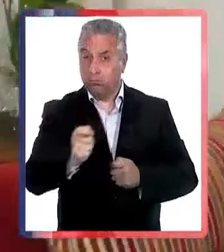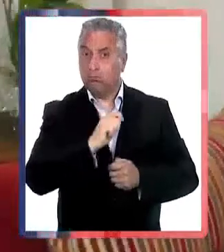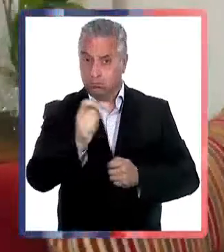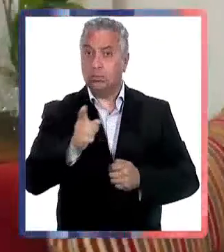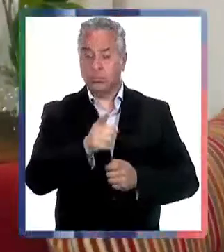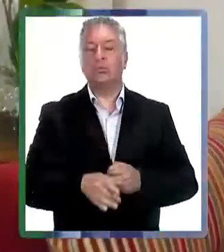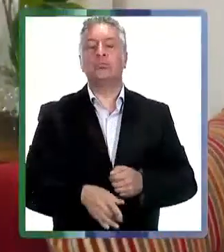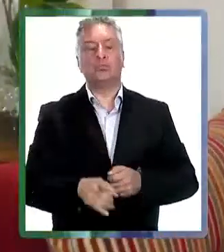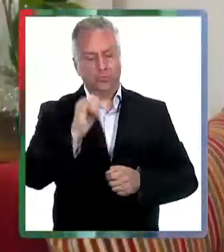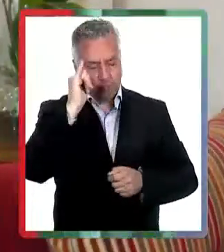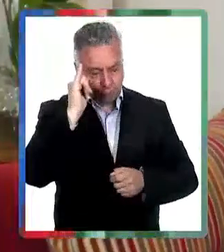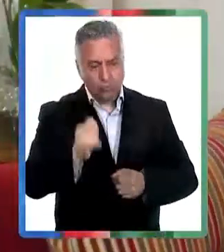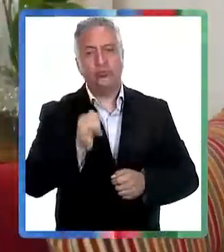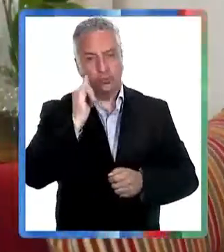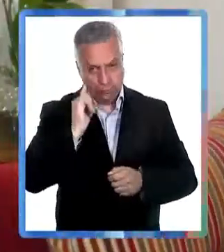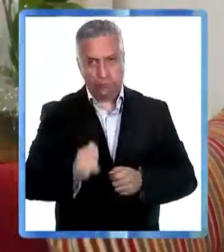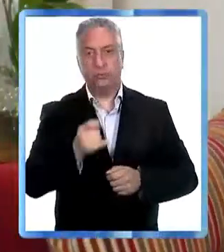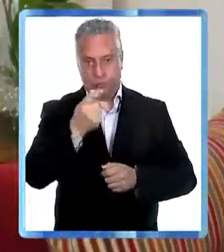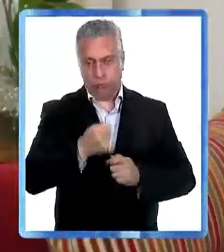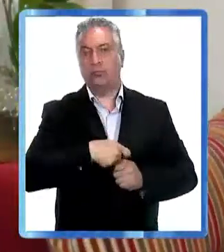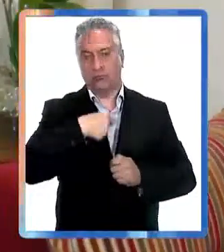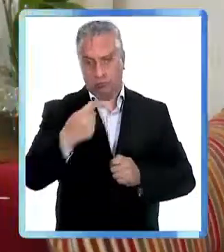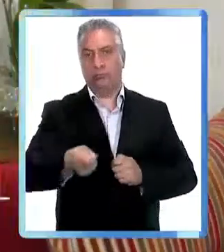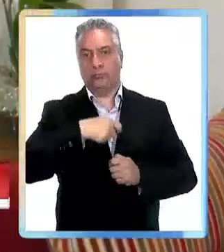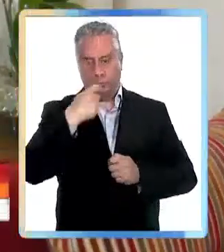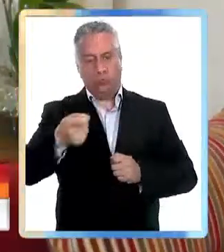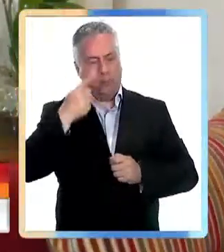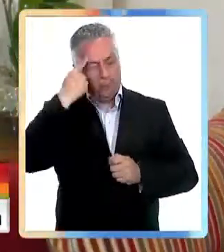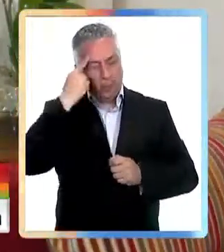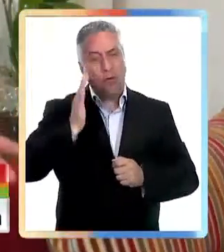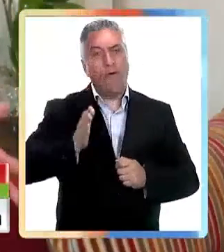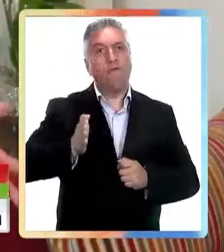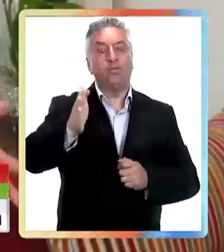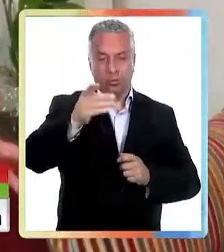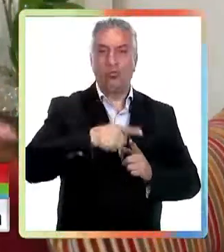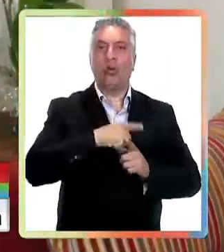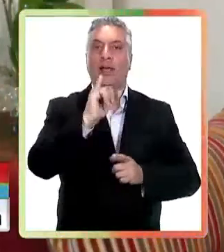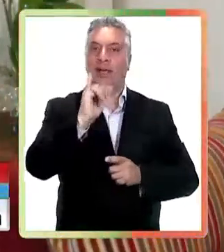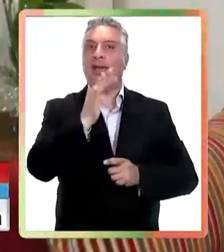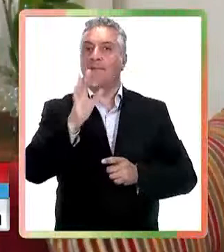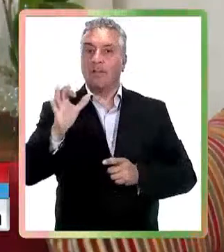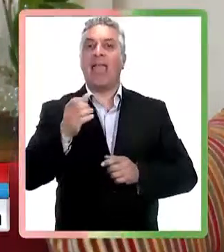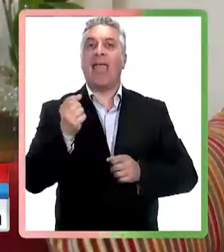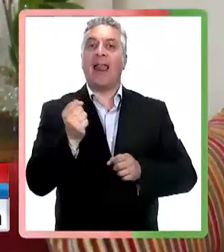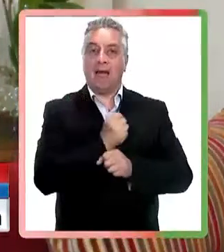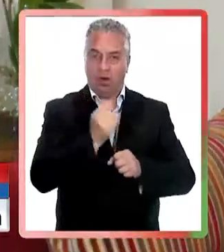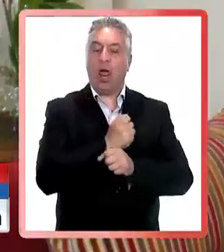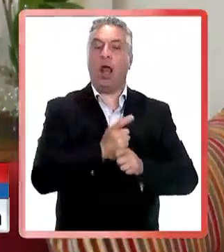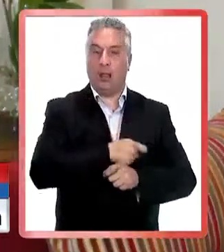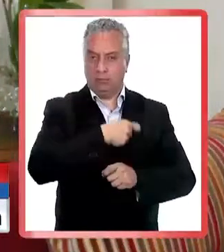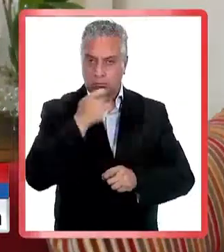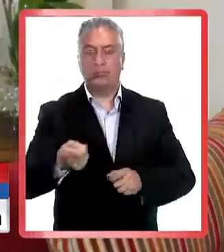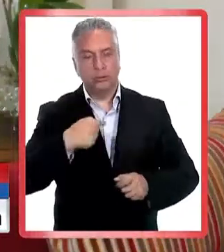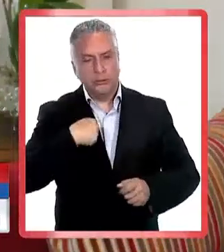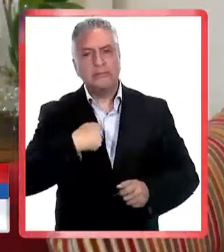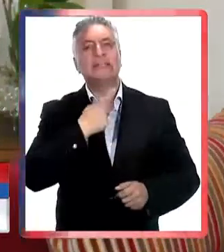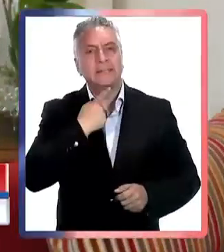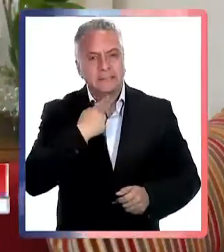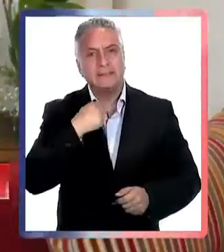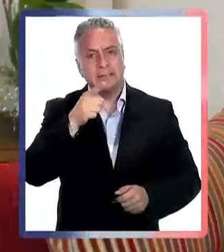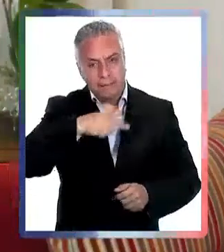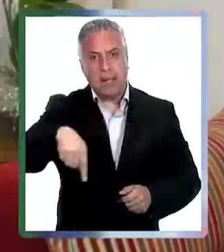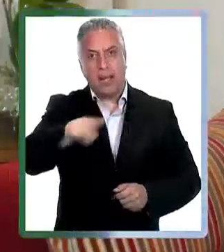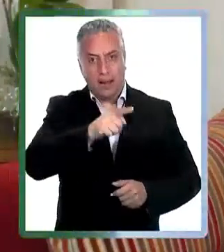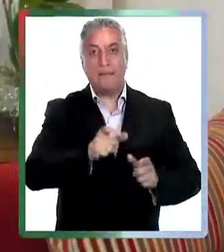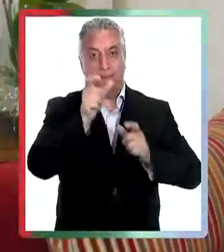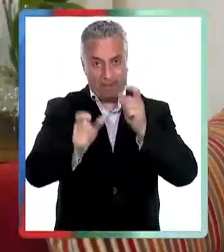Se va a mantener en los recursos proyectados, se va a mantener el IFE laboral y nos interesa que